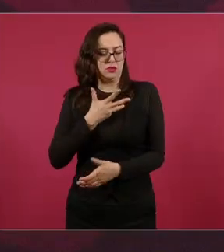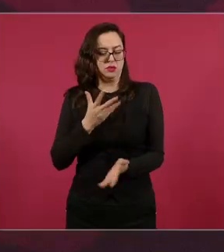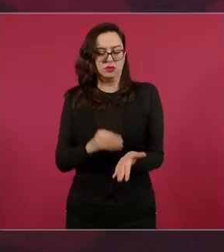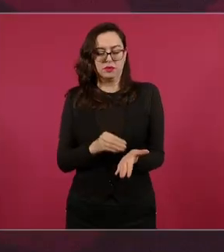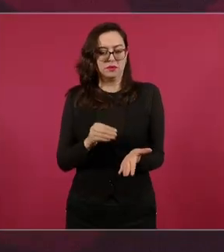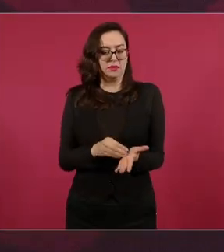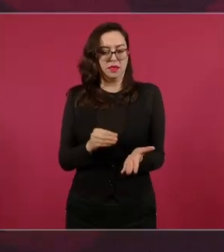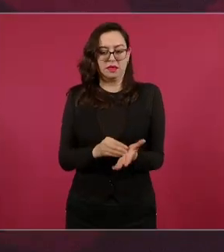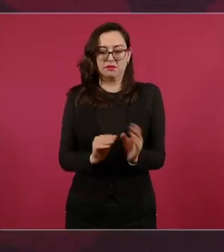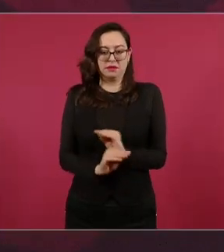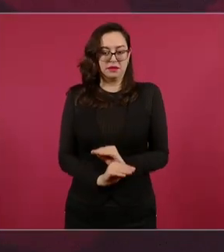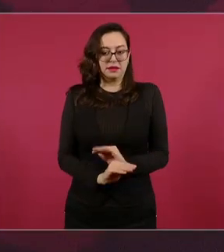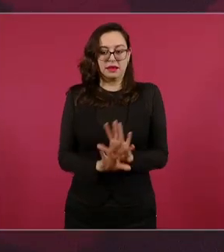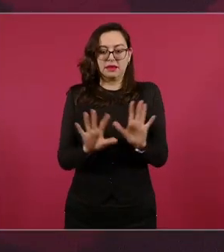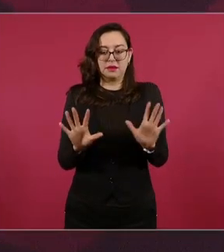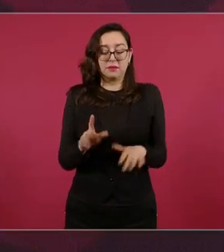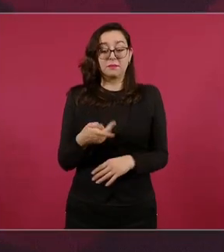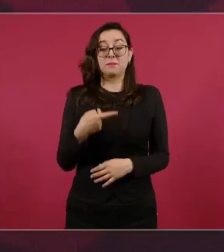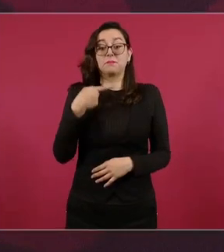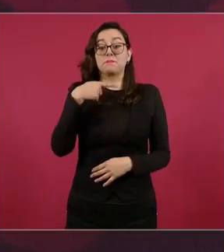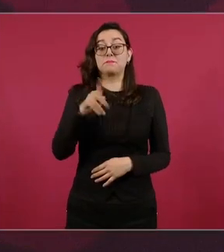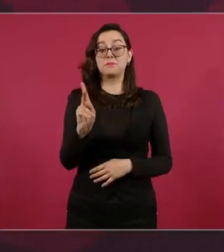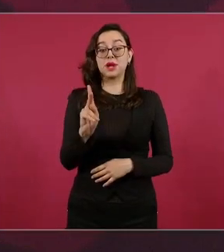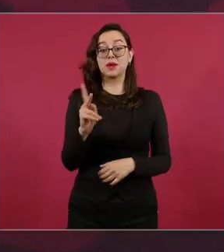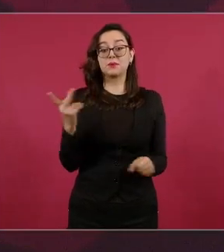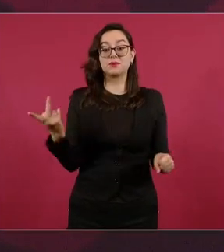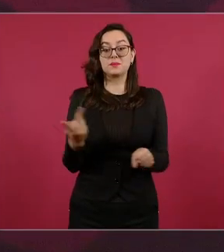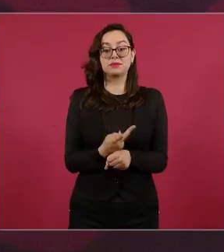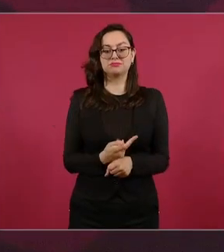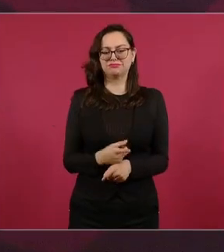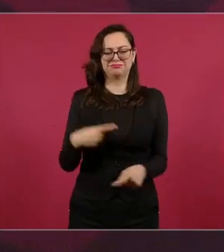todo ahora lo magnifica